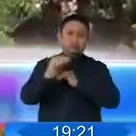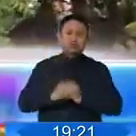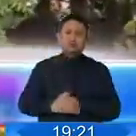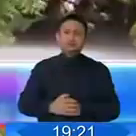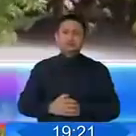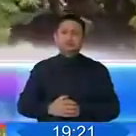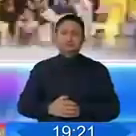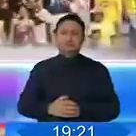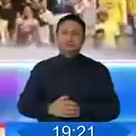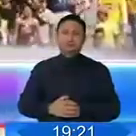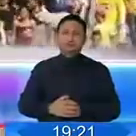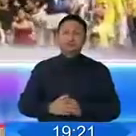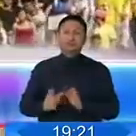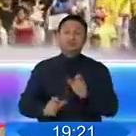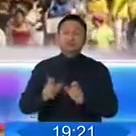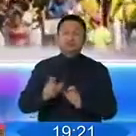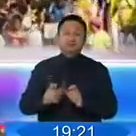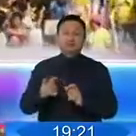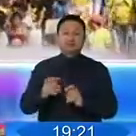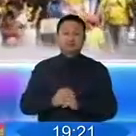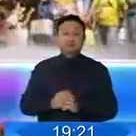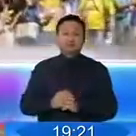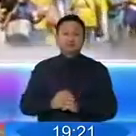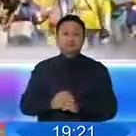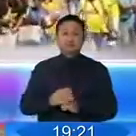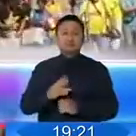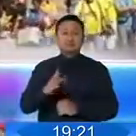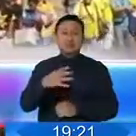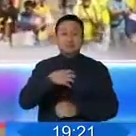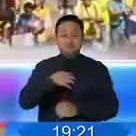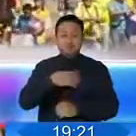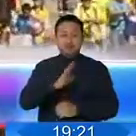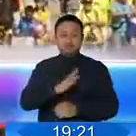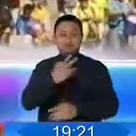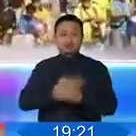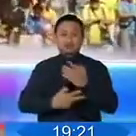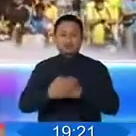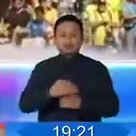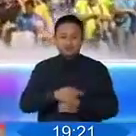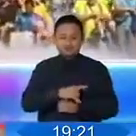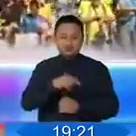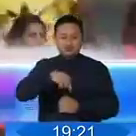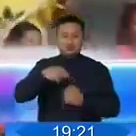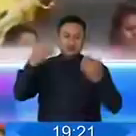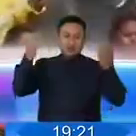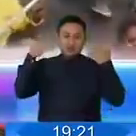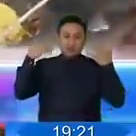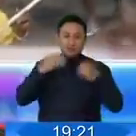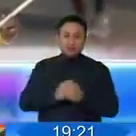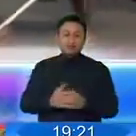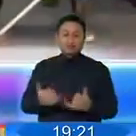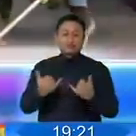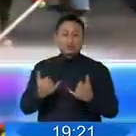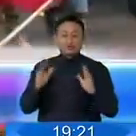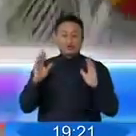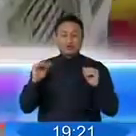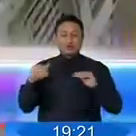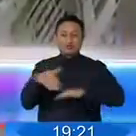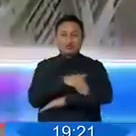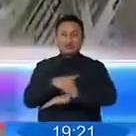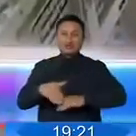Y dentro de ellos a quienes se consideraban como hijos de Barcelona, hijos de este Guayaquil que también los despidió en sus